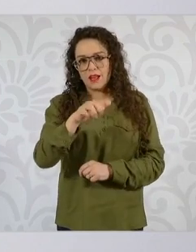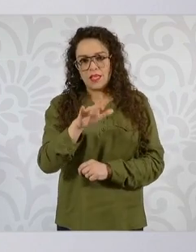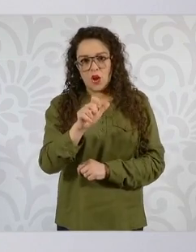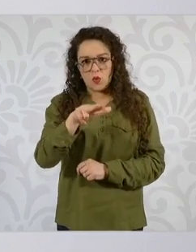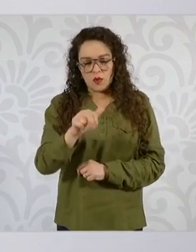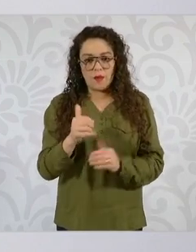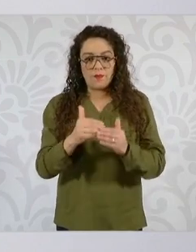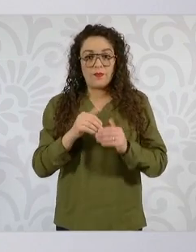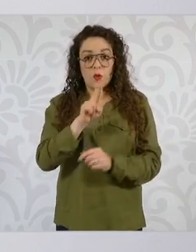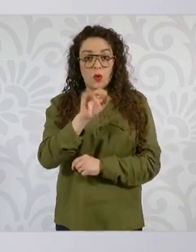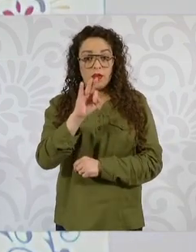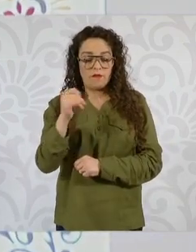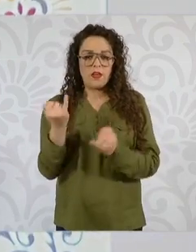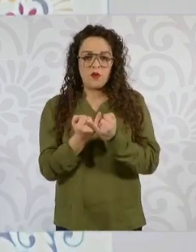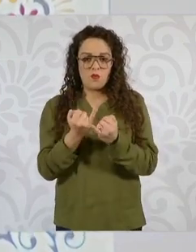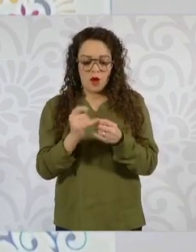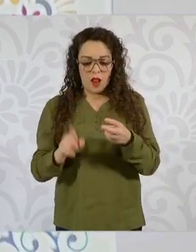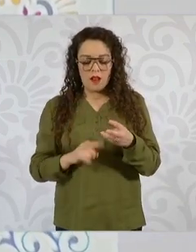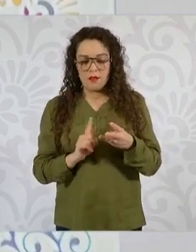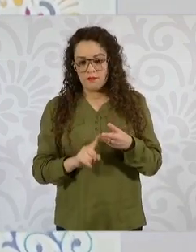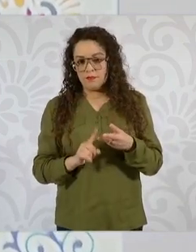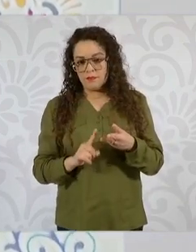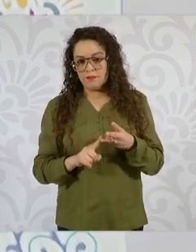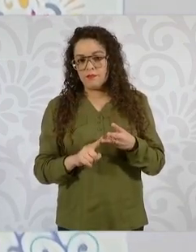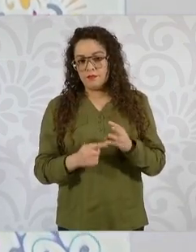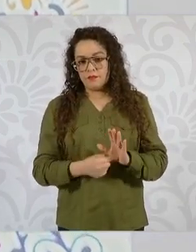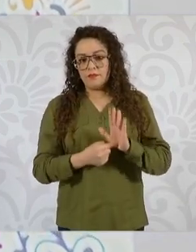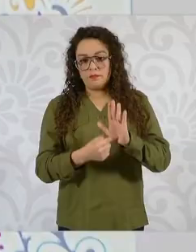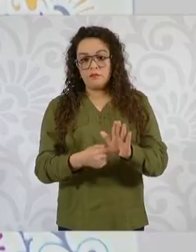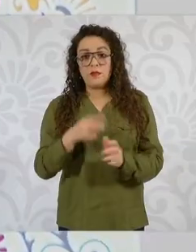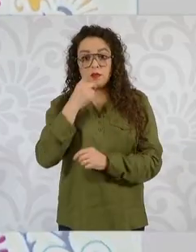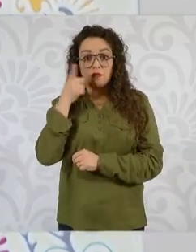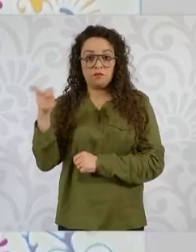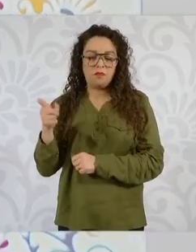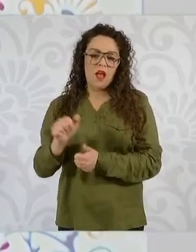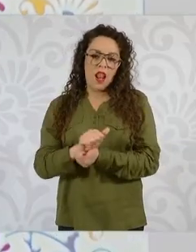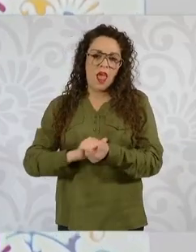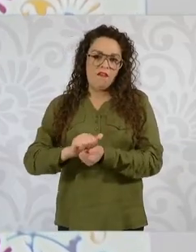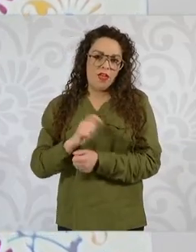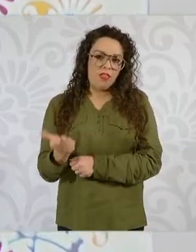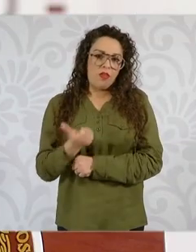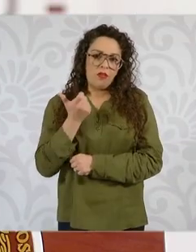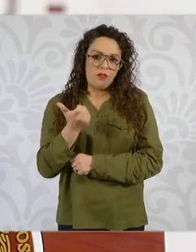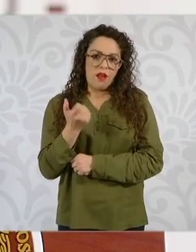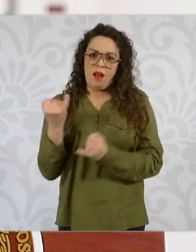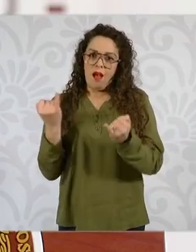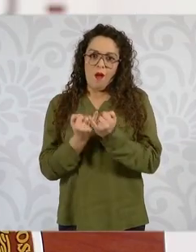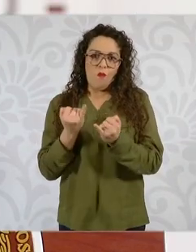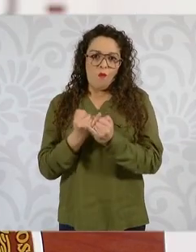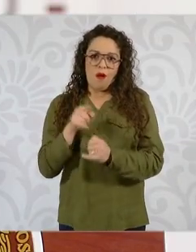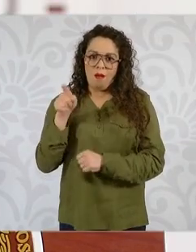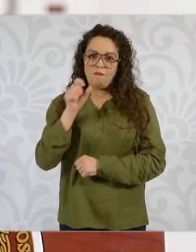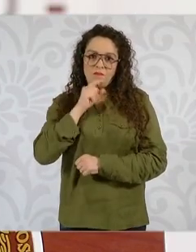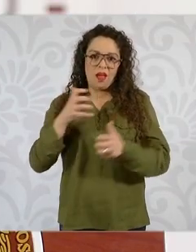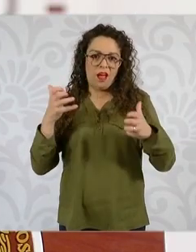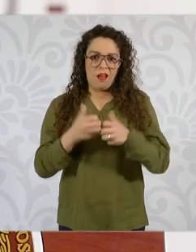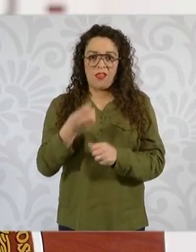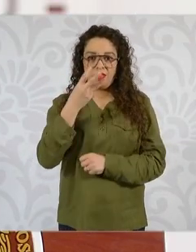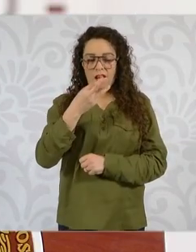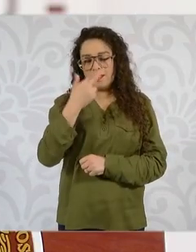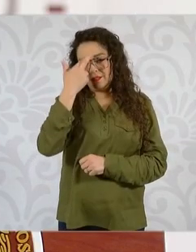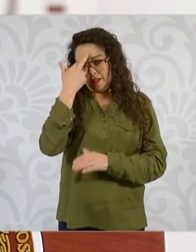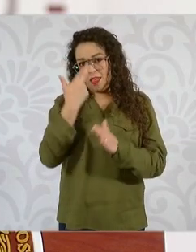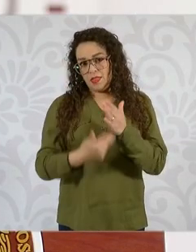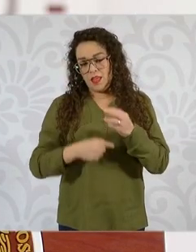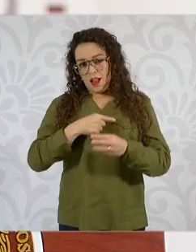en donde García Luna está involucrado en lavado de dinero, vamos a decirlo así. Además, está la